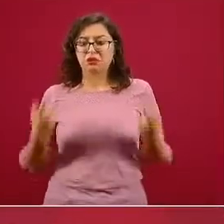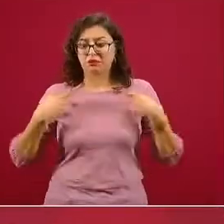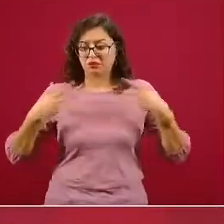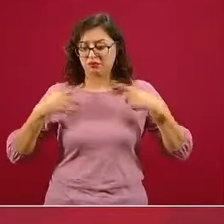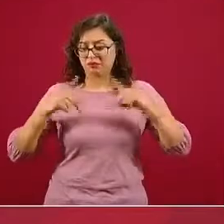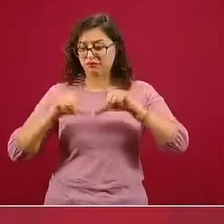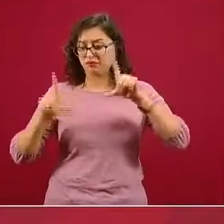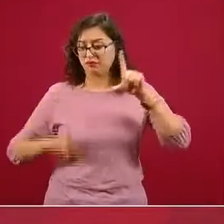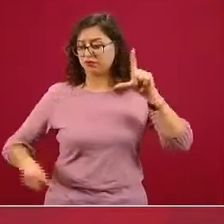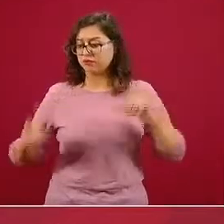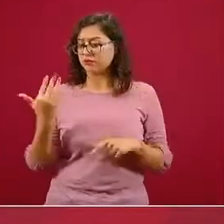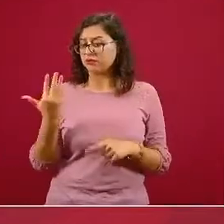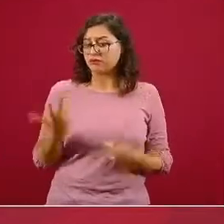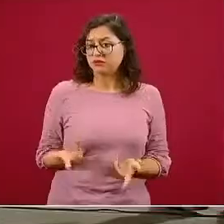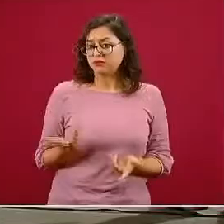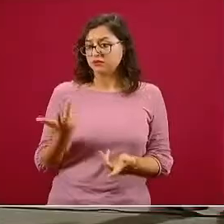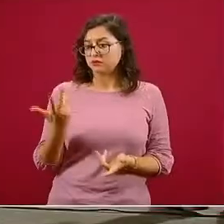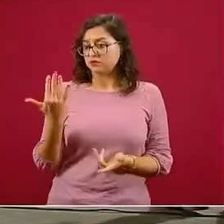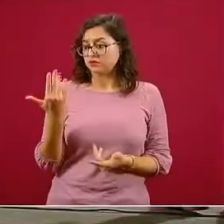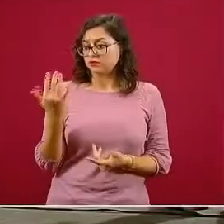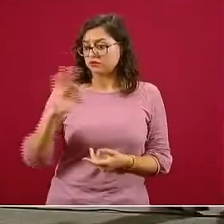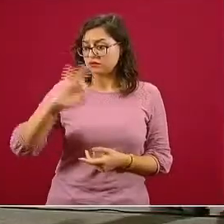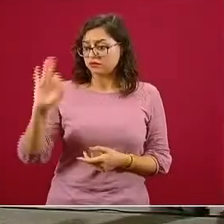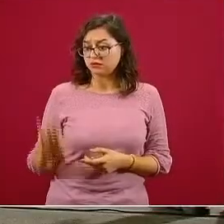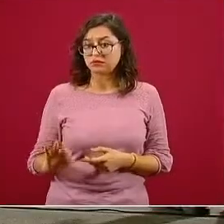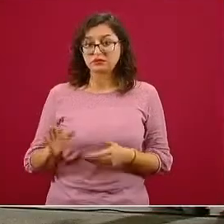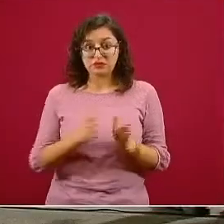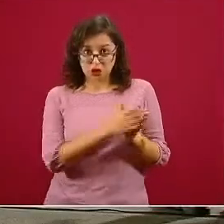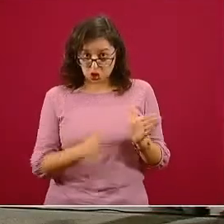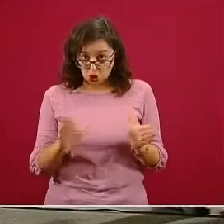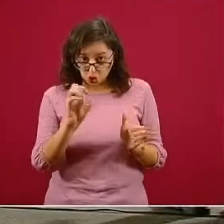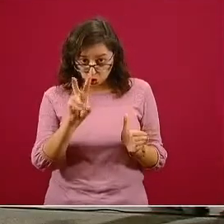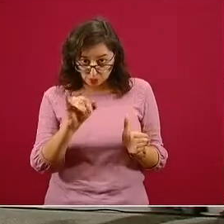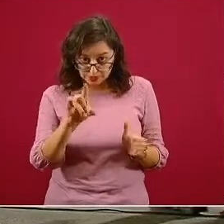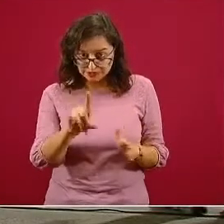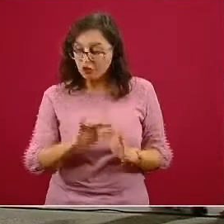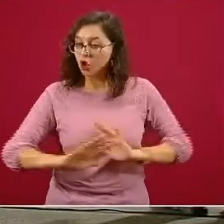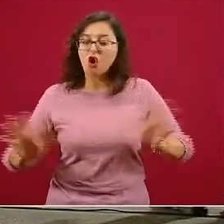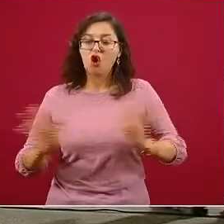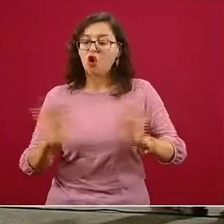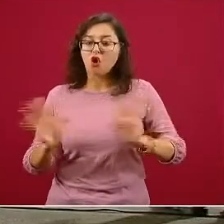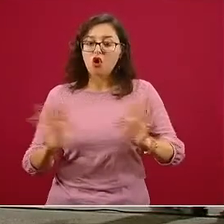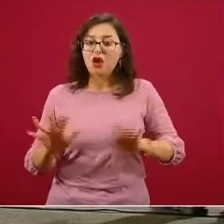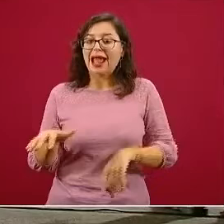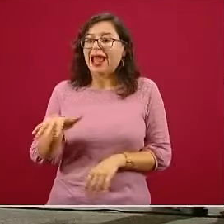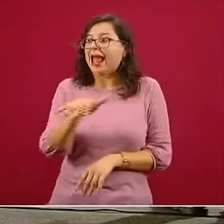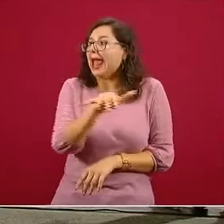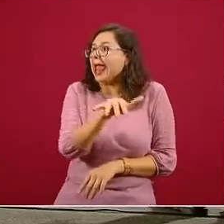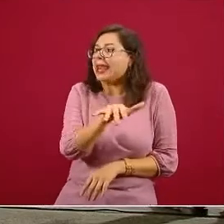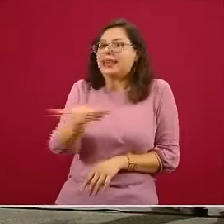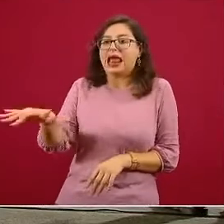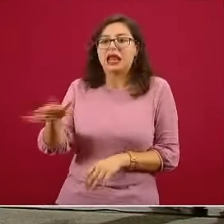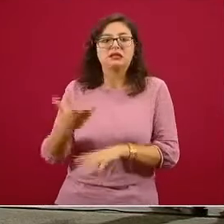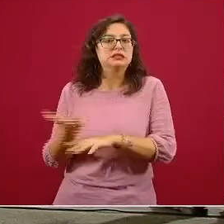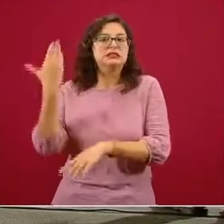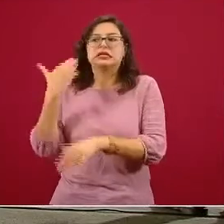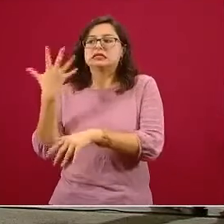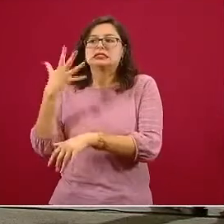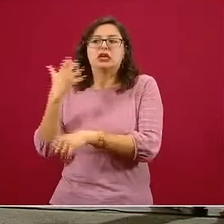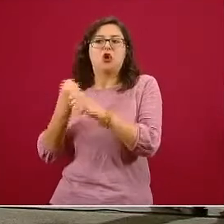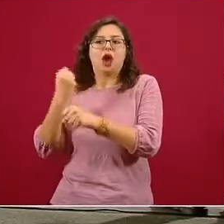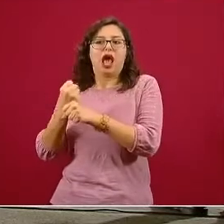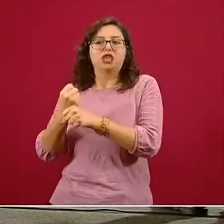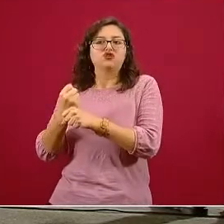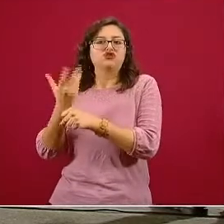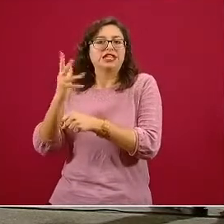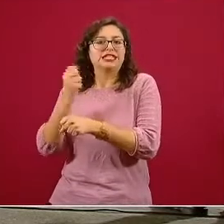en México, no durante la epidemia de COVID, sino en general, lo convencional, hace 5 años, hace 10